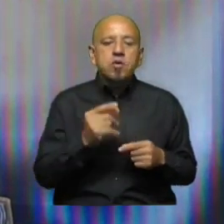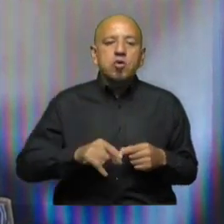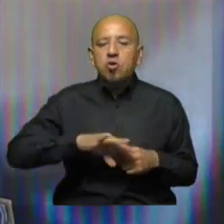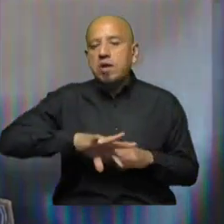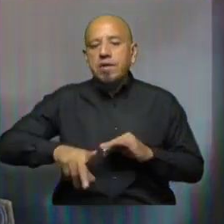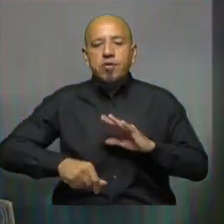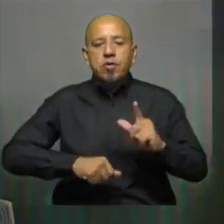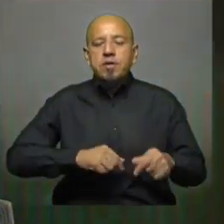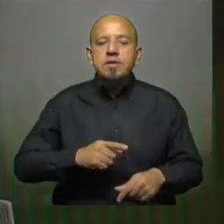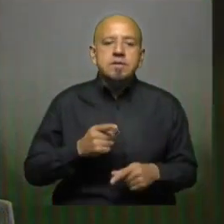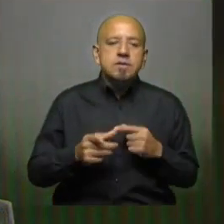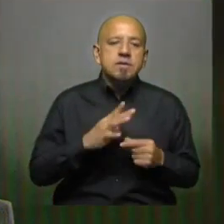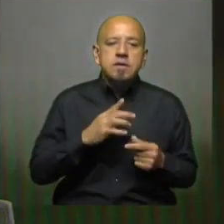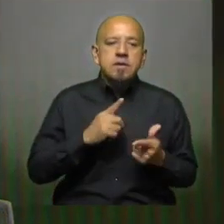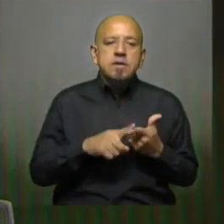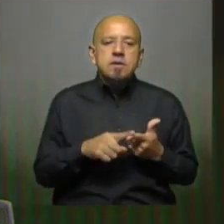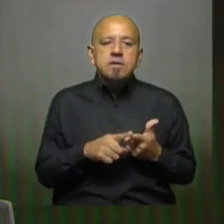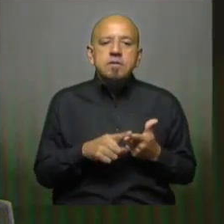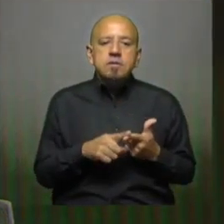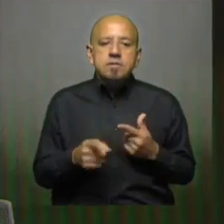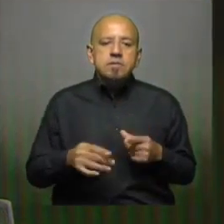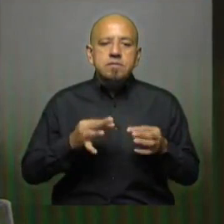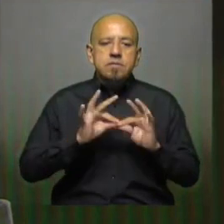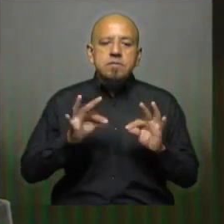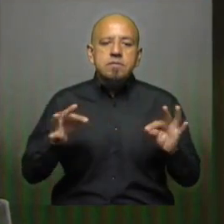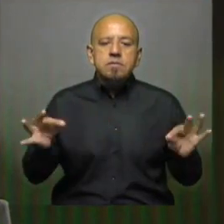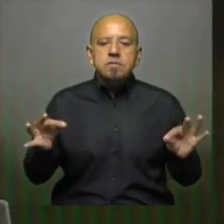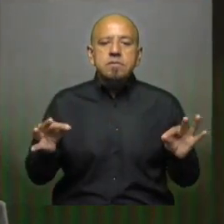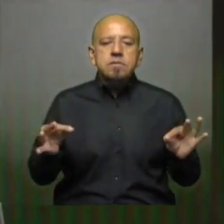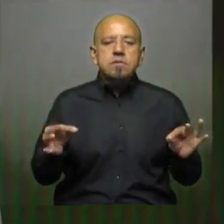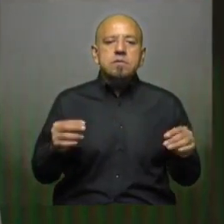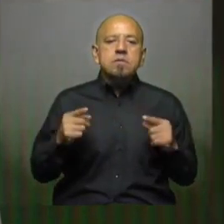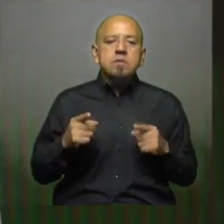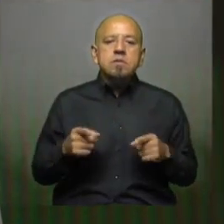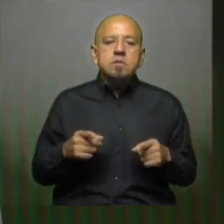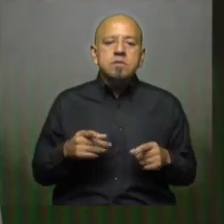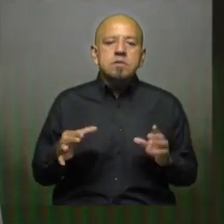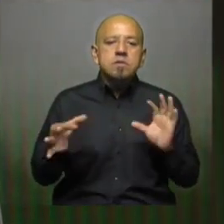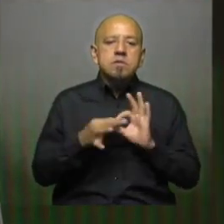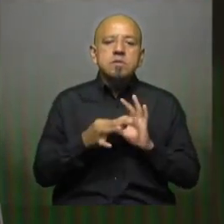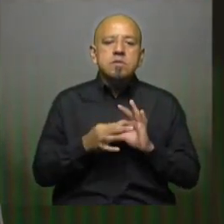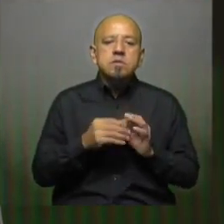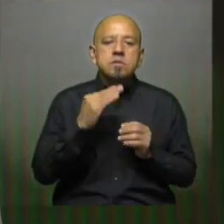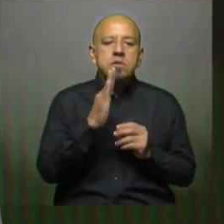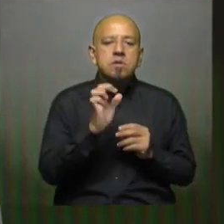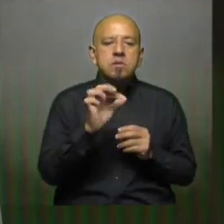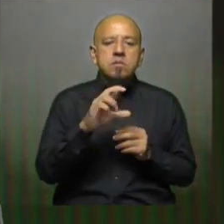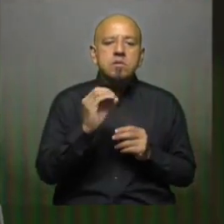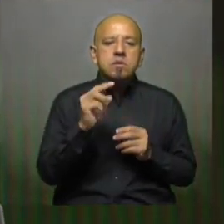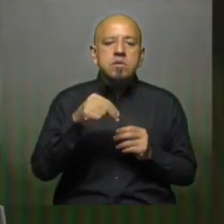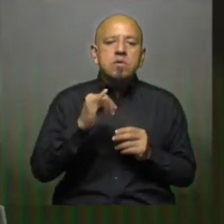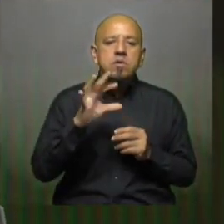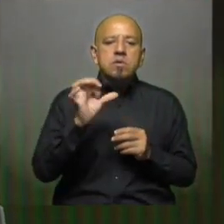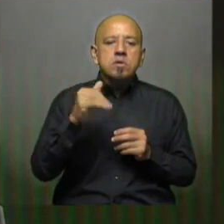último. Para mí también tiene una parte histórica esa frase que es súper interesante, que yo desconocía, de todo el vínculo de Valle con el peronismo, que es un vínculo